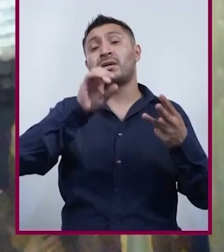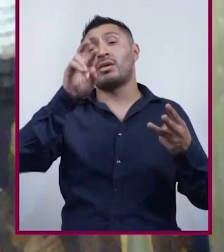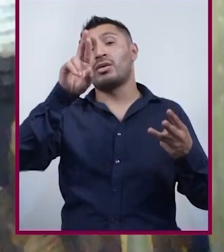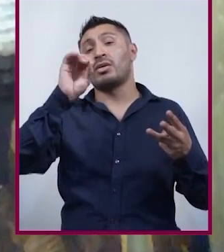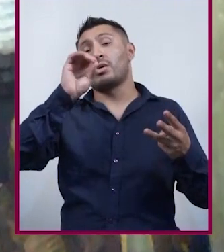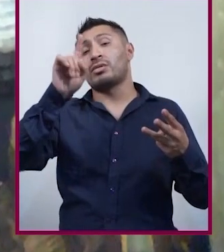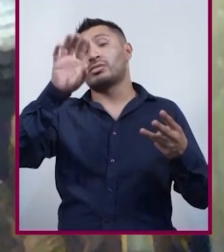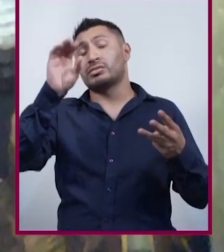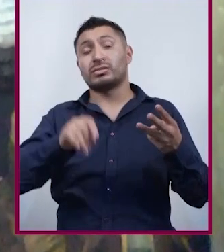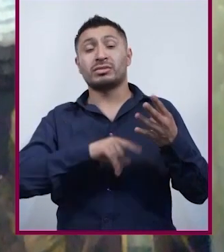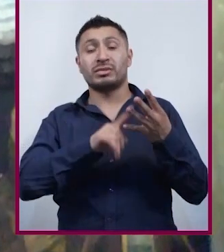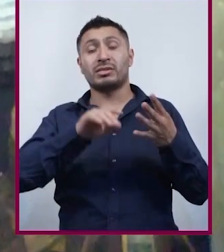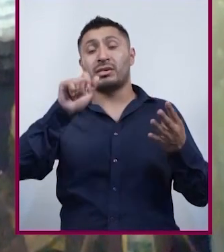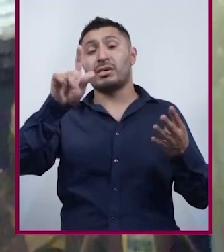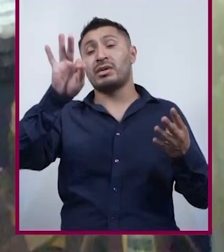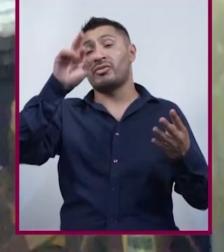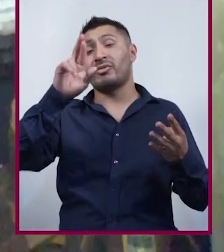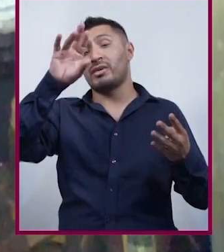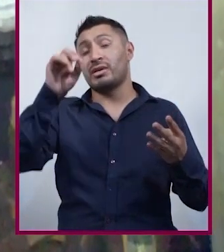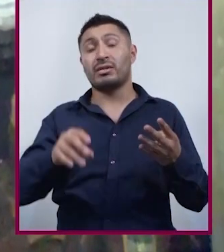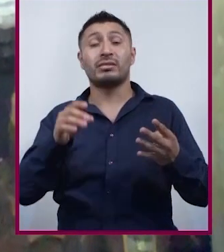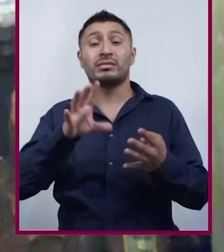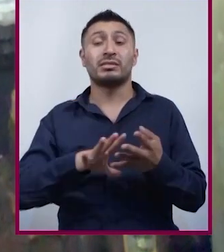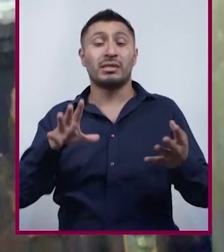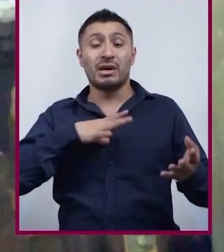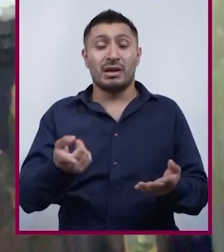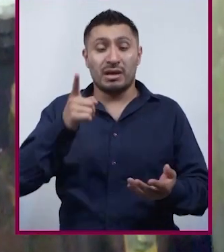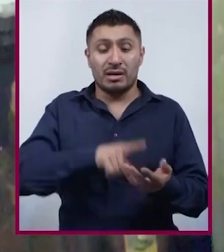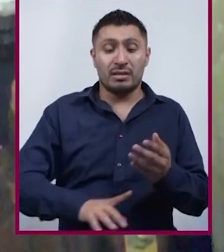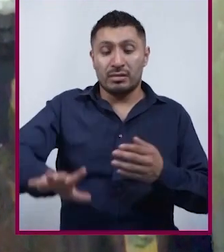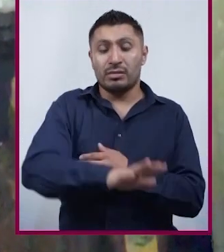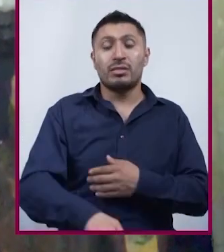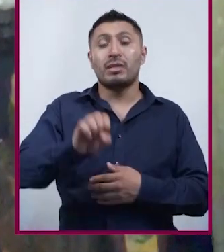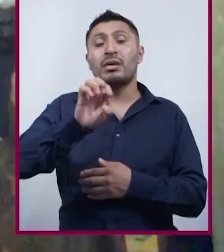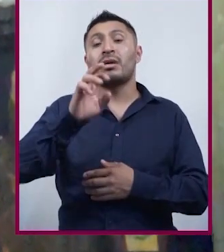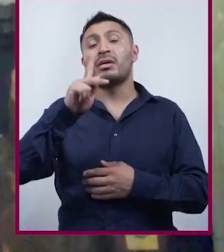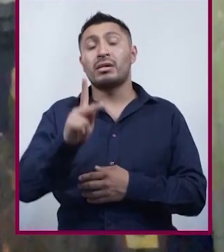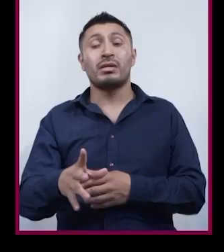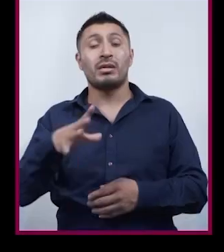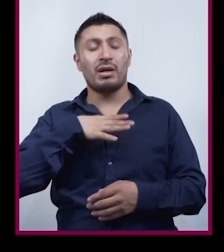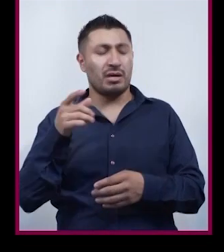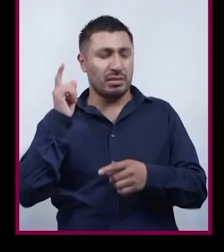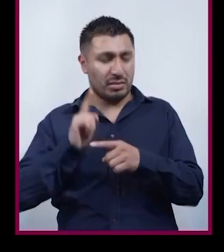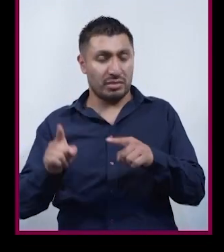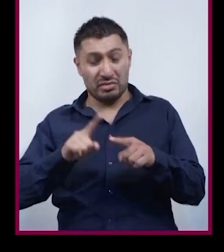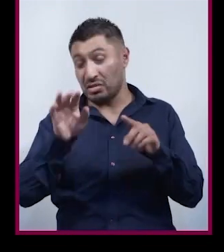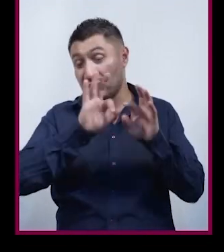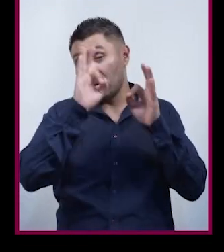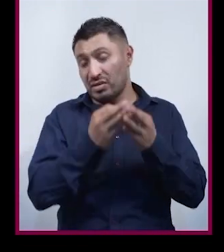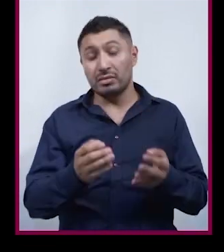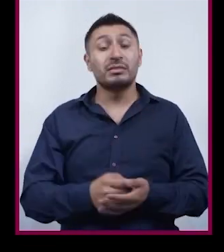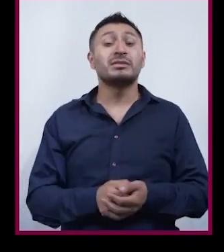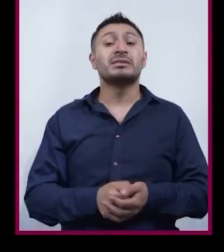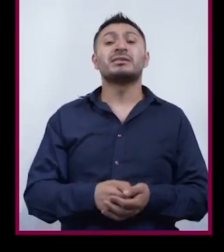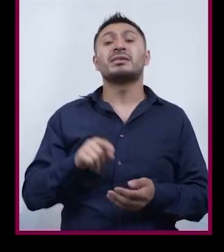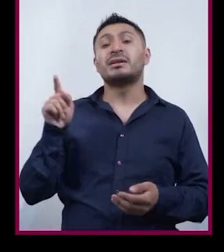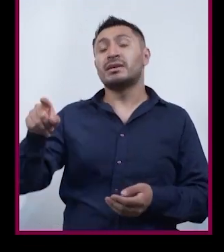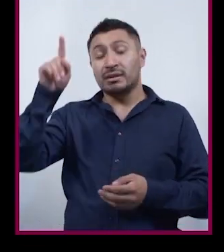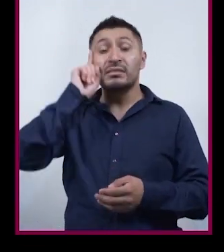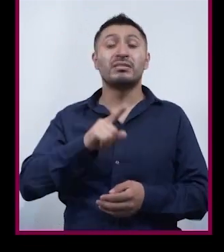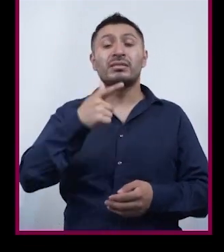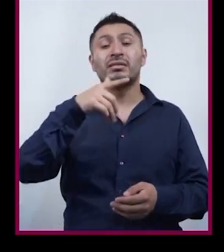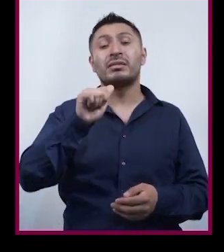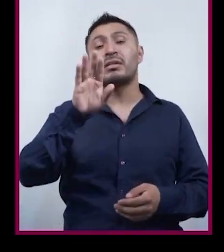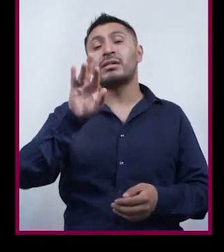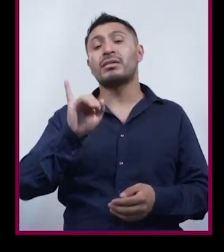SEP realizaron murales con temáticas del Nuevo México que perfilaba Vasconcelos. A través de la figura de la escritora